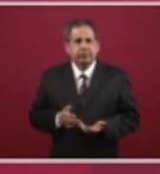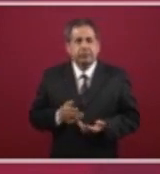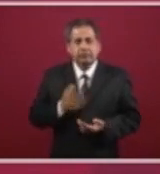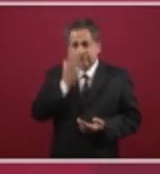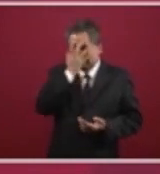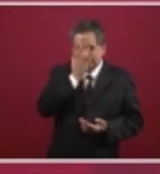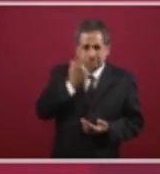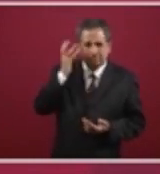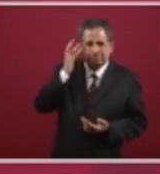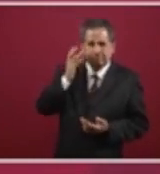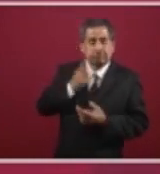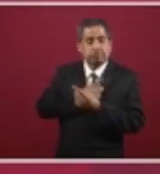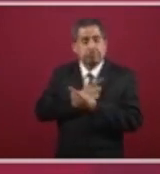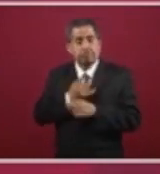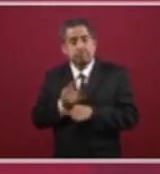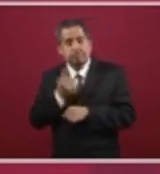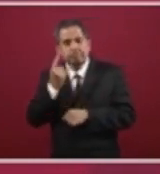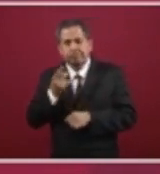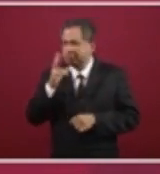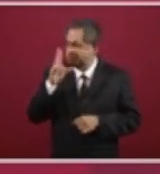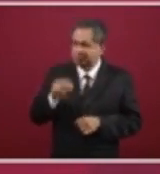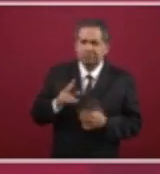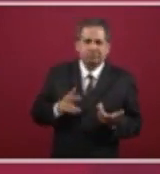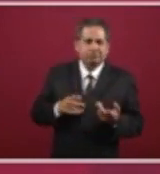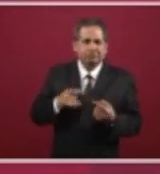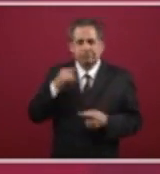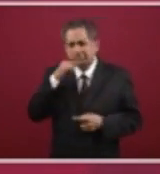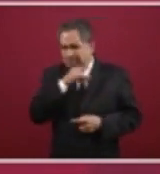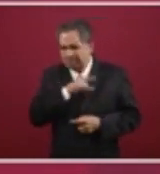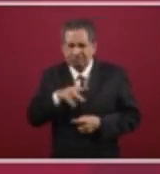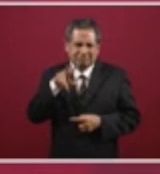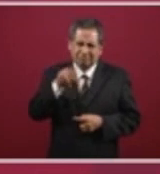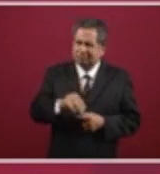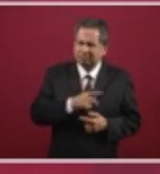moral, el doble discurso, la hipocresía.